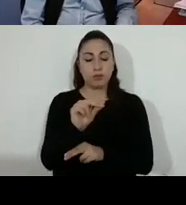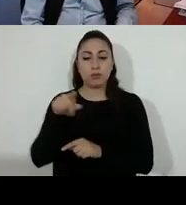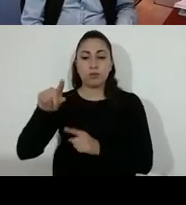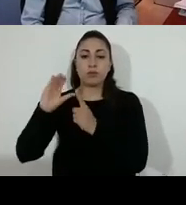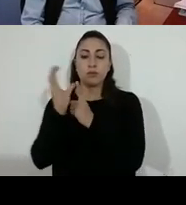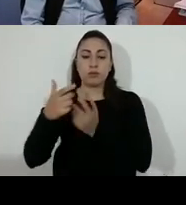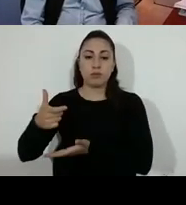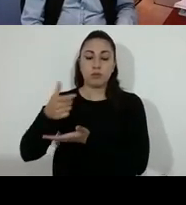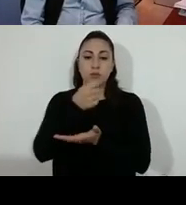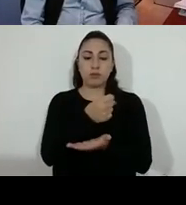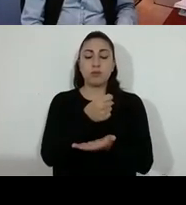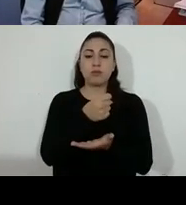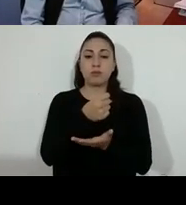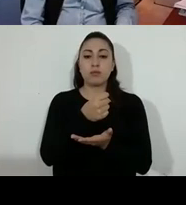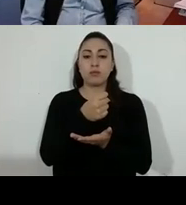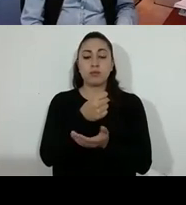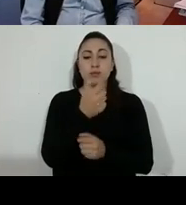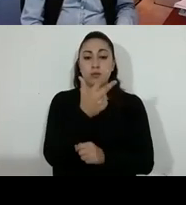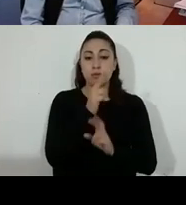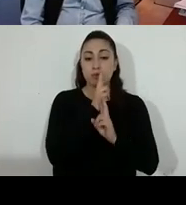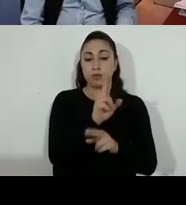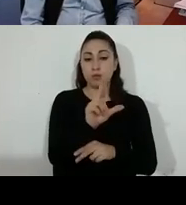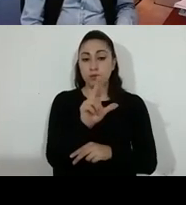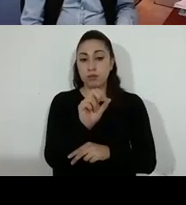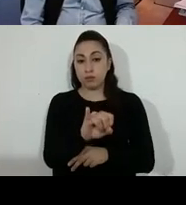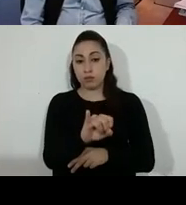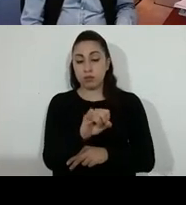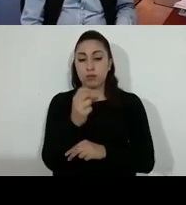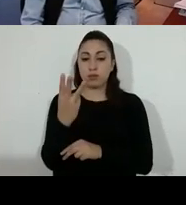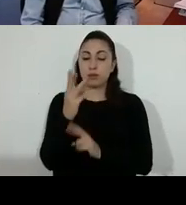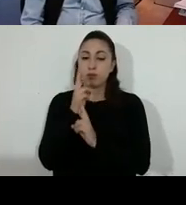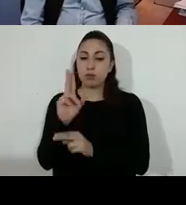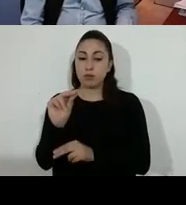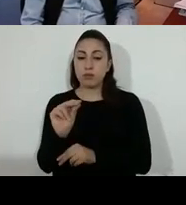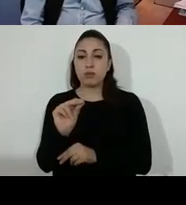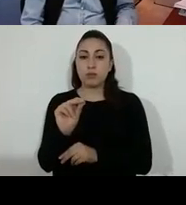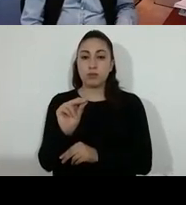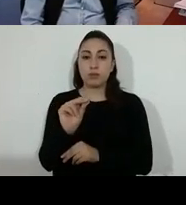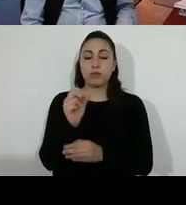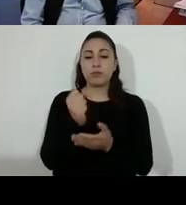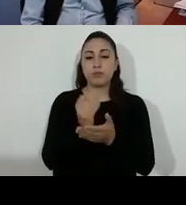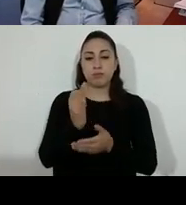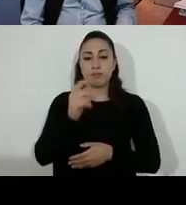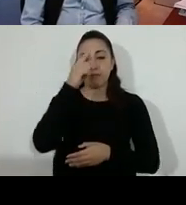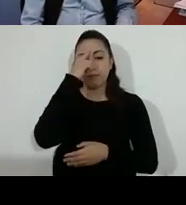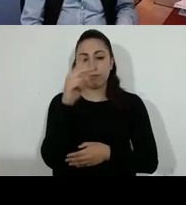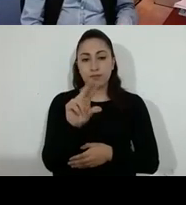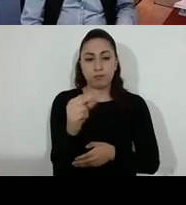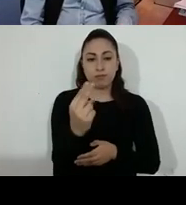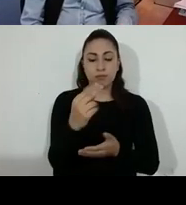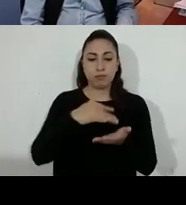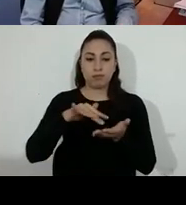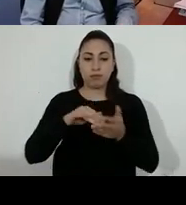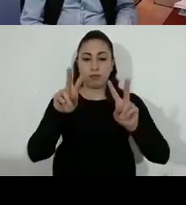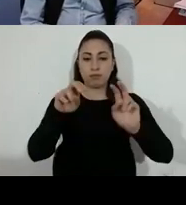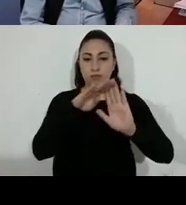de Presupuesto y Cuenta Pública, 8 votos a favor, 3 en contra. Por lo tanto, se obvia la lectura y se aprueba el orden